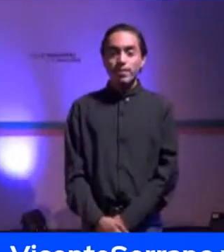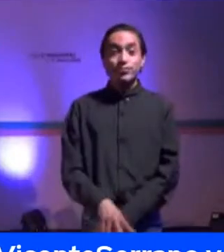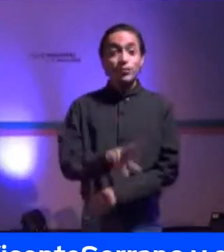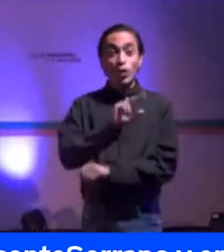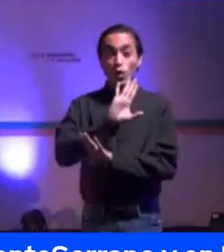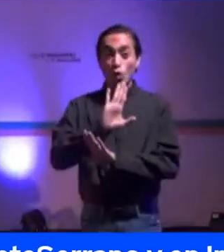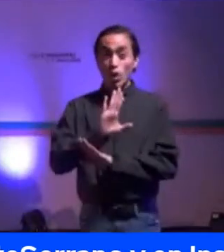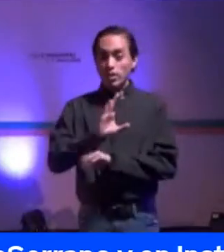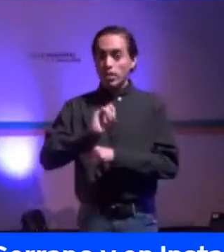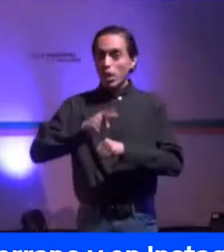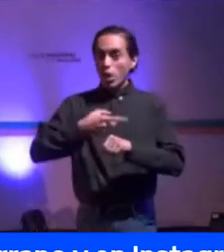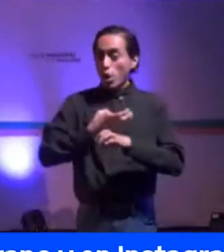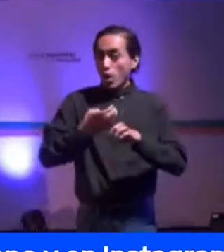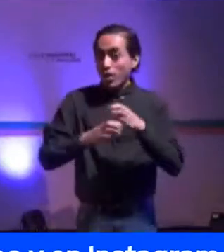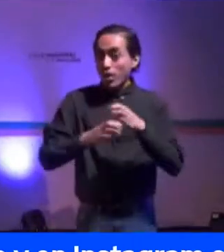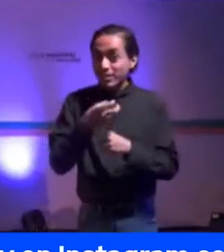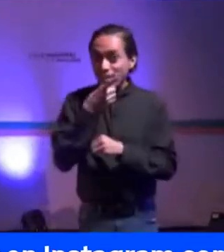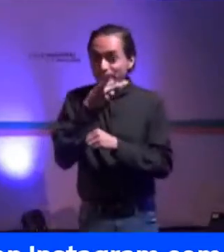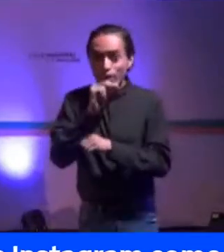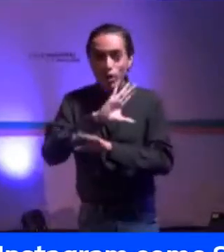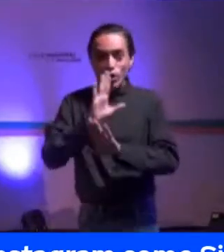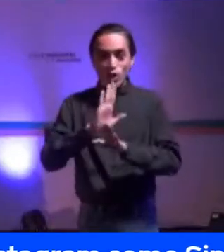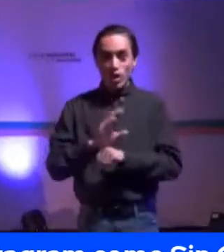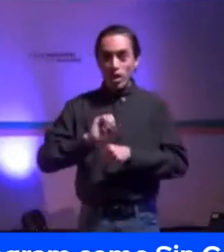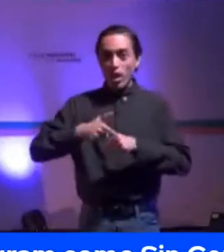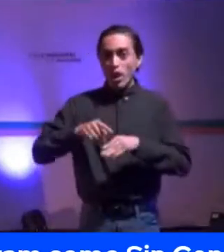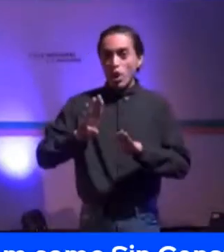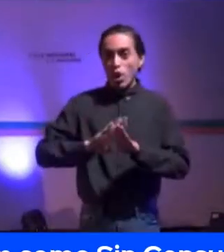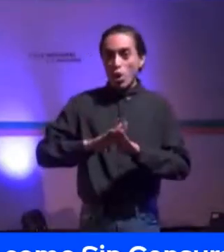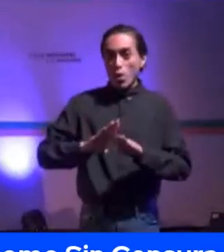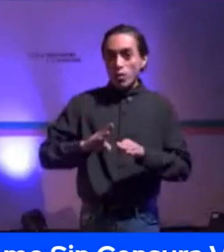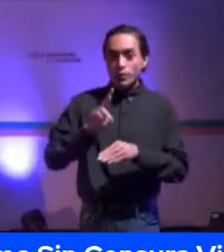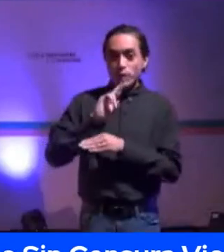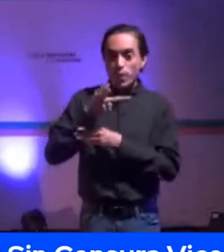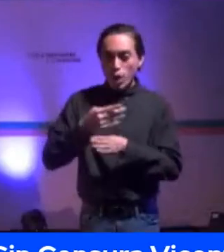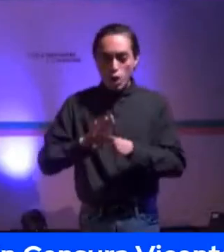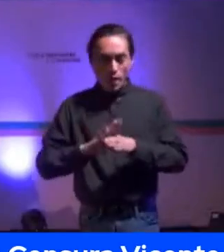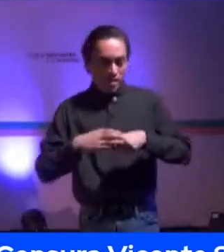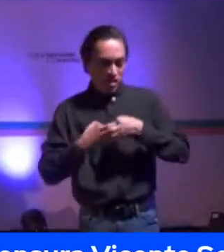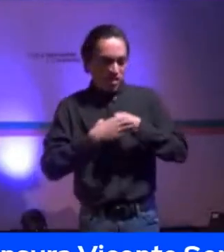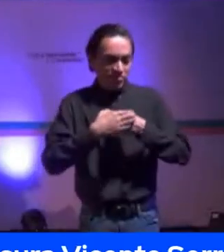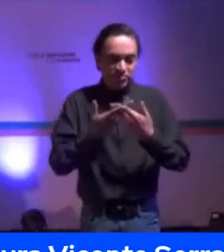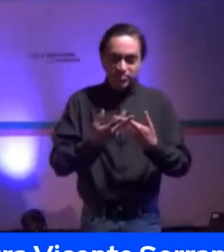No digan cosas así, digan, eres la verdura del caldito, como dice Cris.